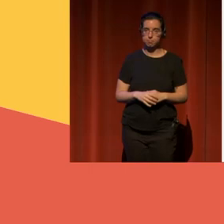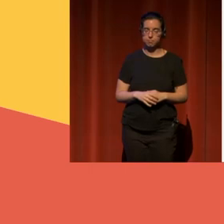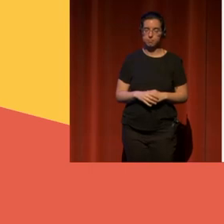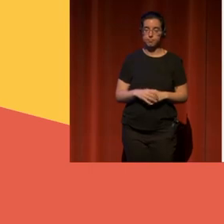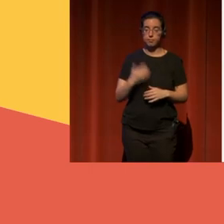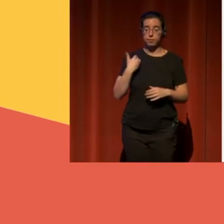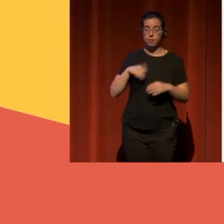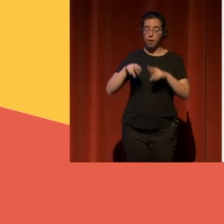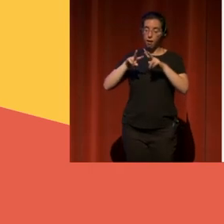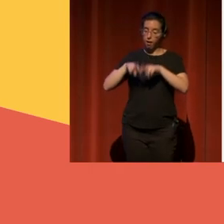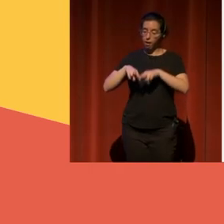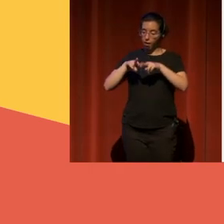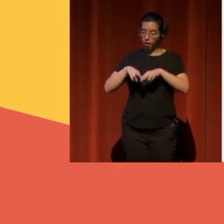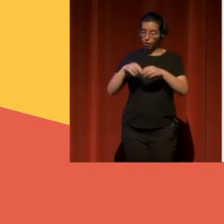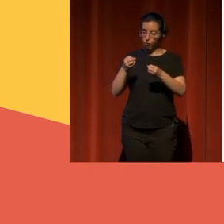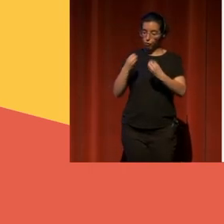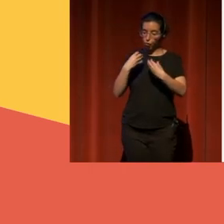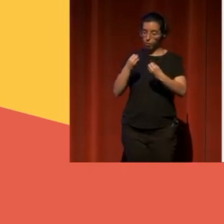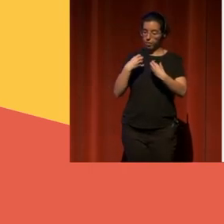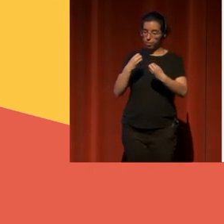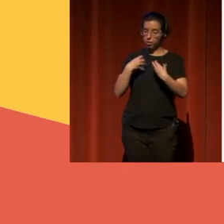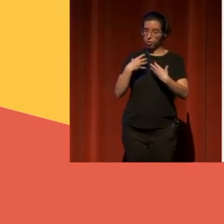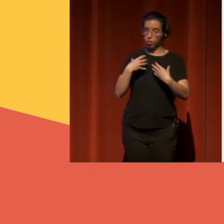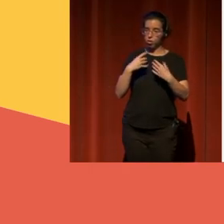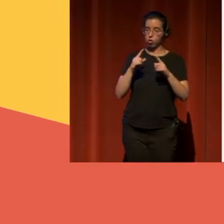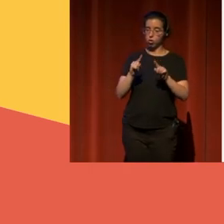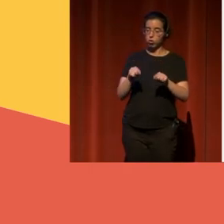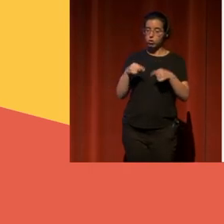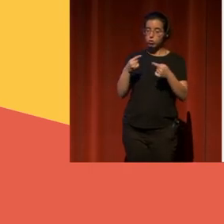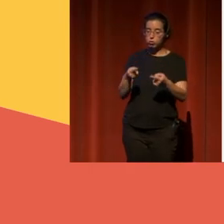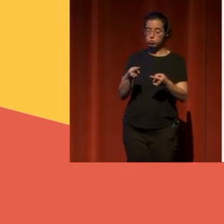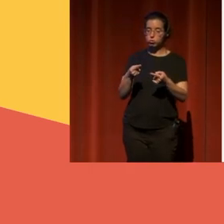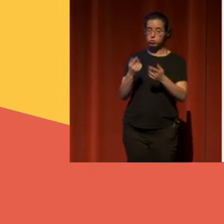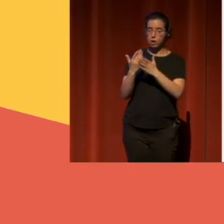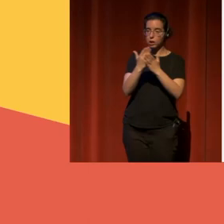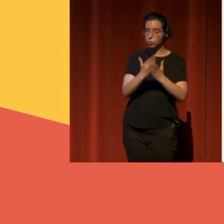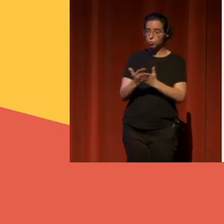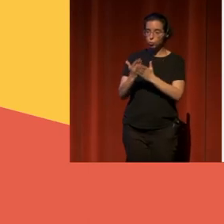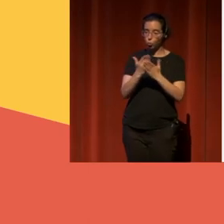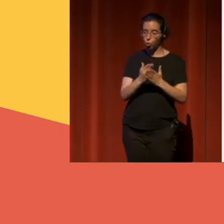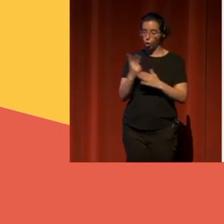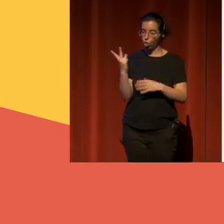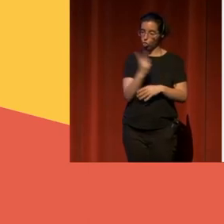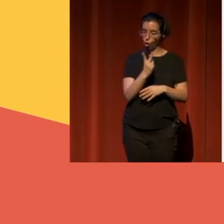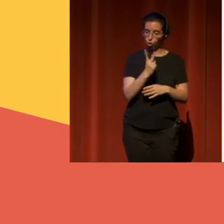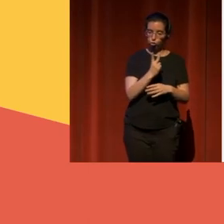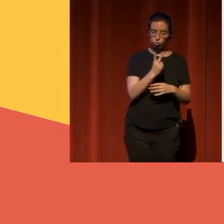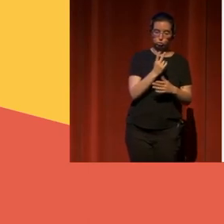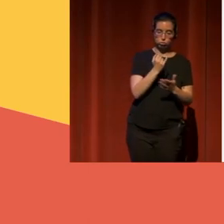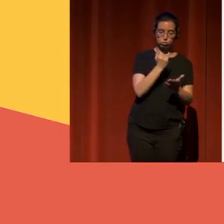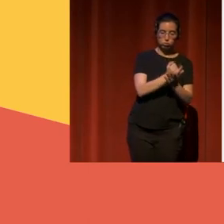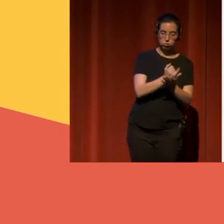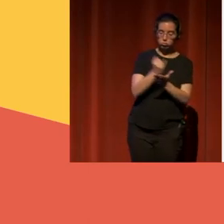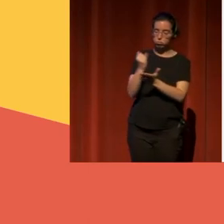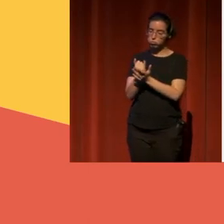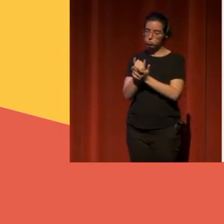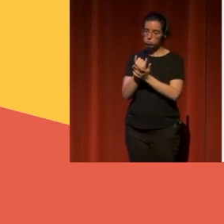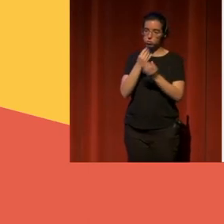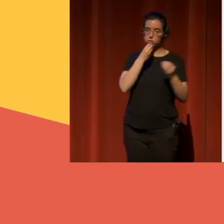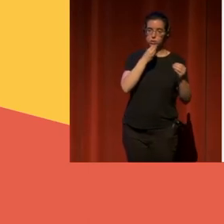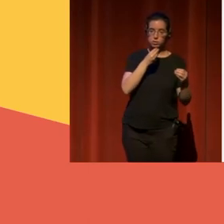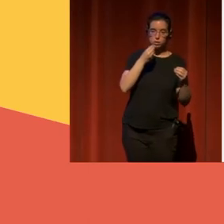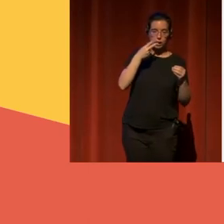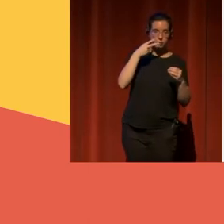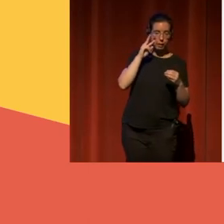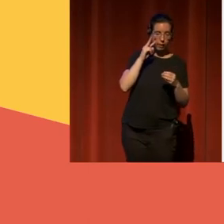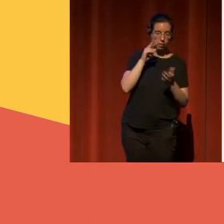Tras analizar la información obtenida, los principales resultados del estudio de las dos experiencias prácticas expuestas se pueden agrupar en